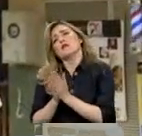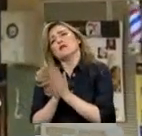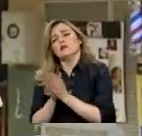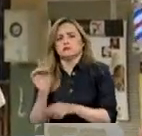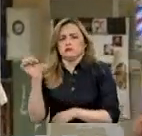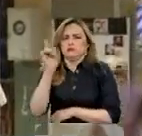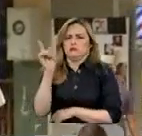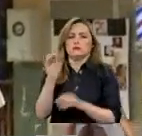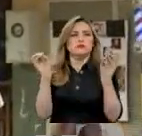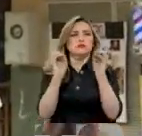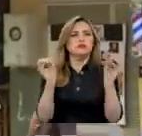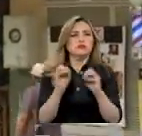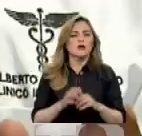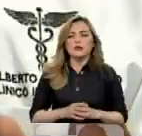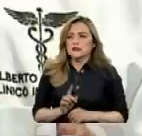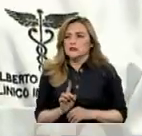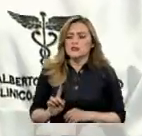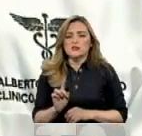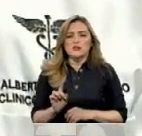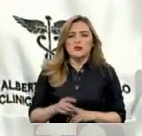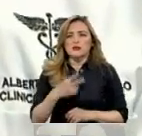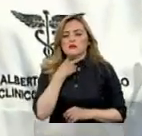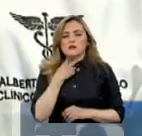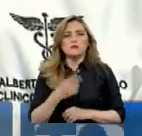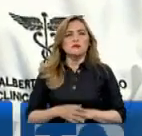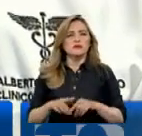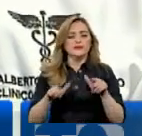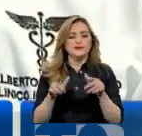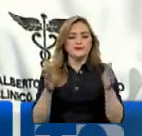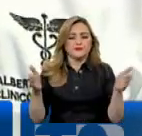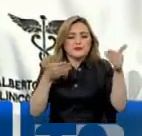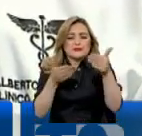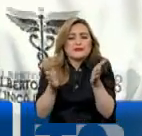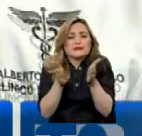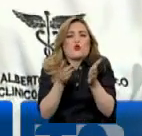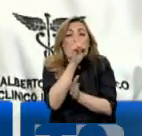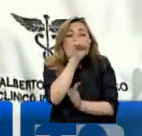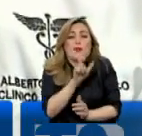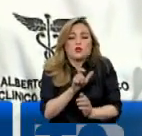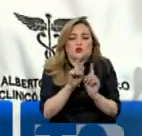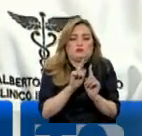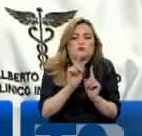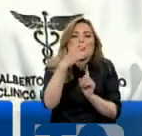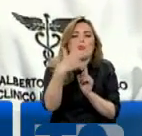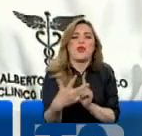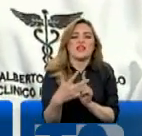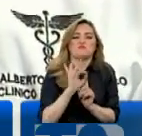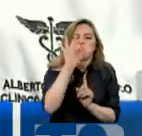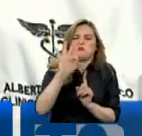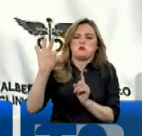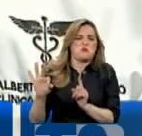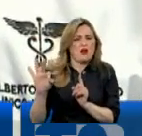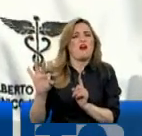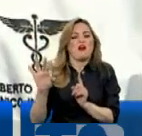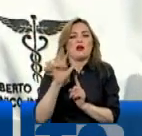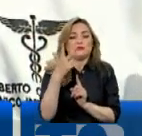que andar así como en sobresalto. Recordemos que en un lugar cerrado, si una persona puede contagiar a tres, y tres a tres, y así sucesivamente, en